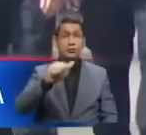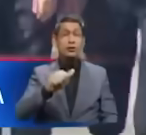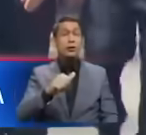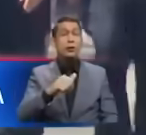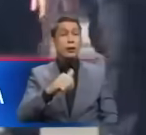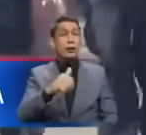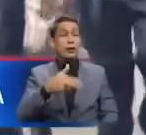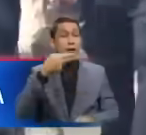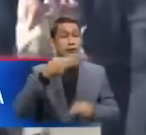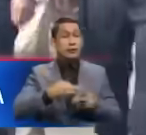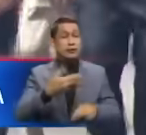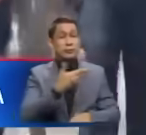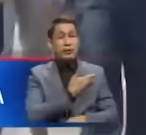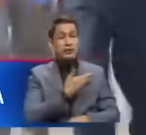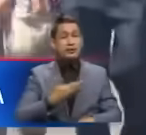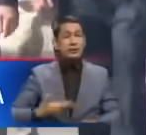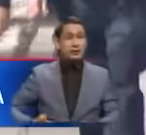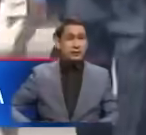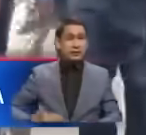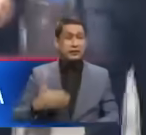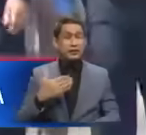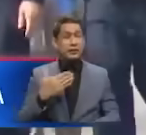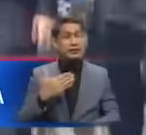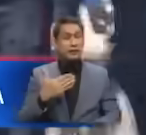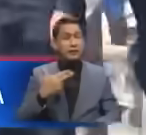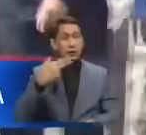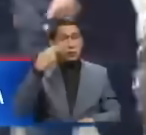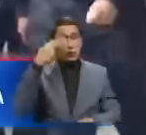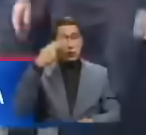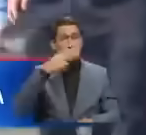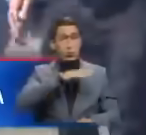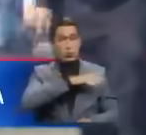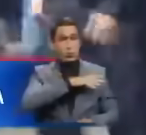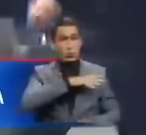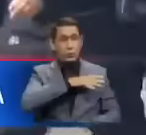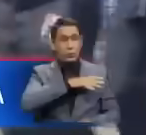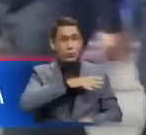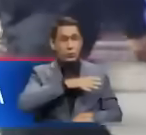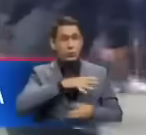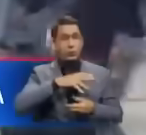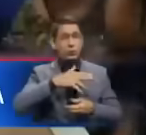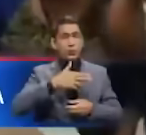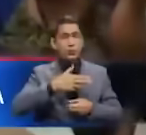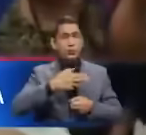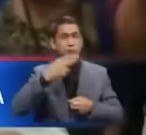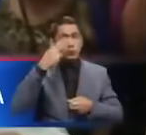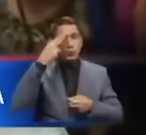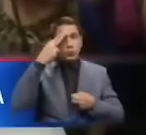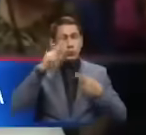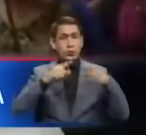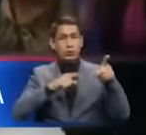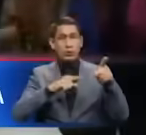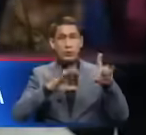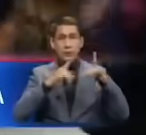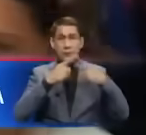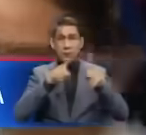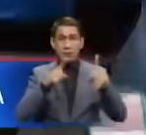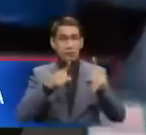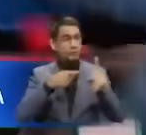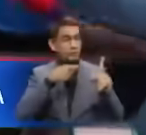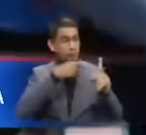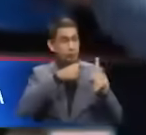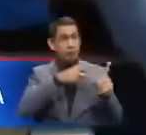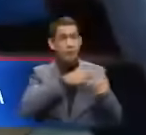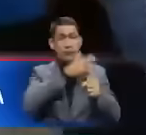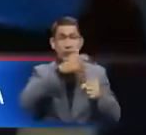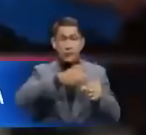Orlando Hernández, declarado culpable por narcotráfico a gran escala en una corte de Nueva York, anunció que lanzará su precandidatura